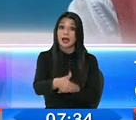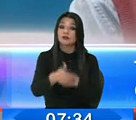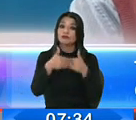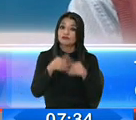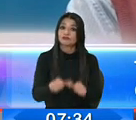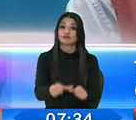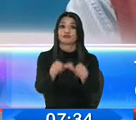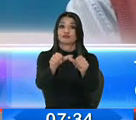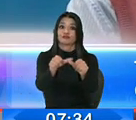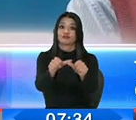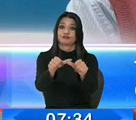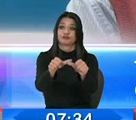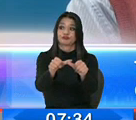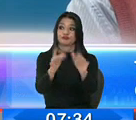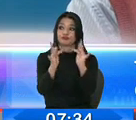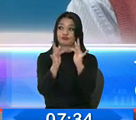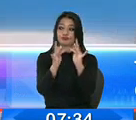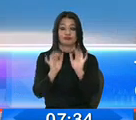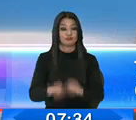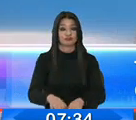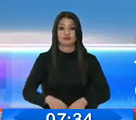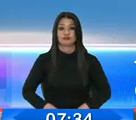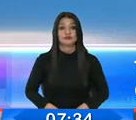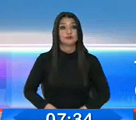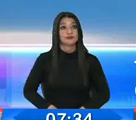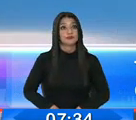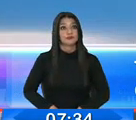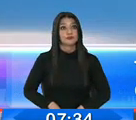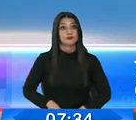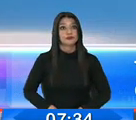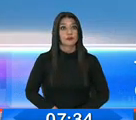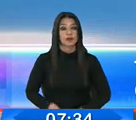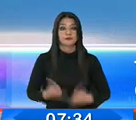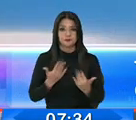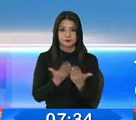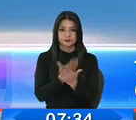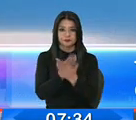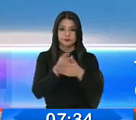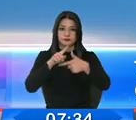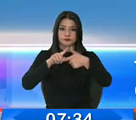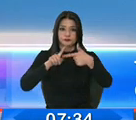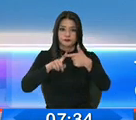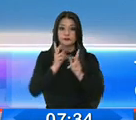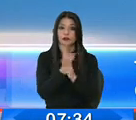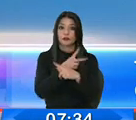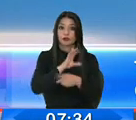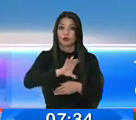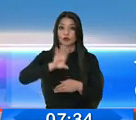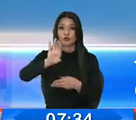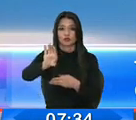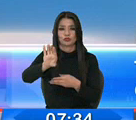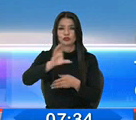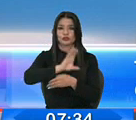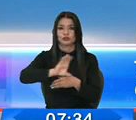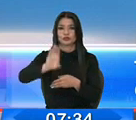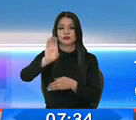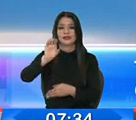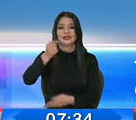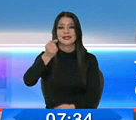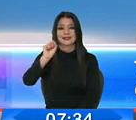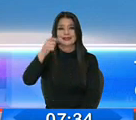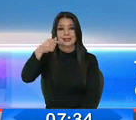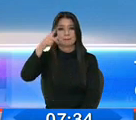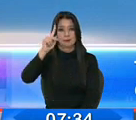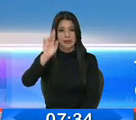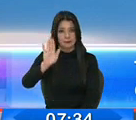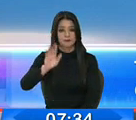continuidad de estos contactos? Mire, bajo esos dos ejes que yo acabo de plantear, inclusión de productos en el SGP, que es lo más inmediato,